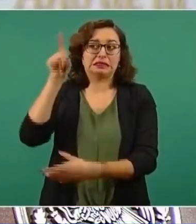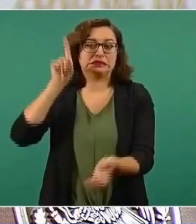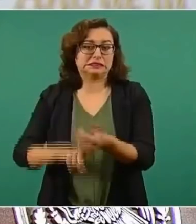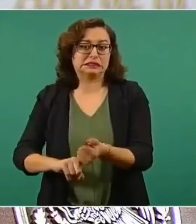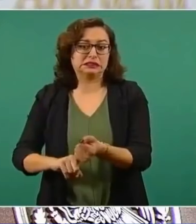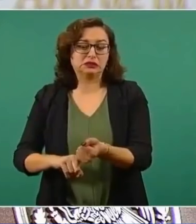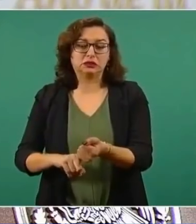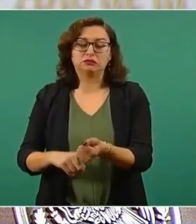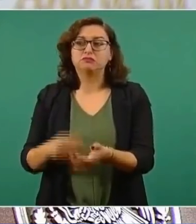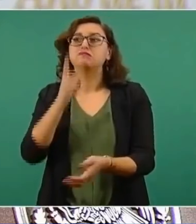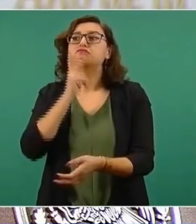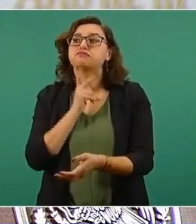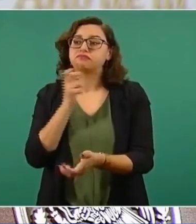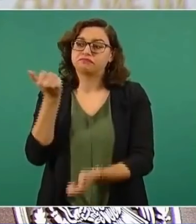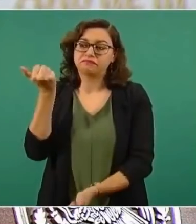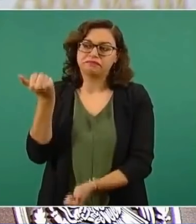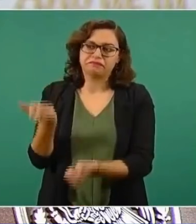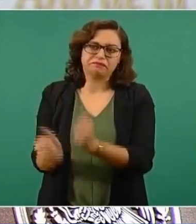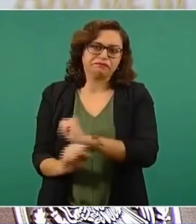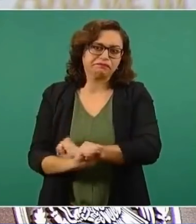de petróleo